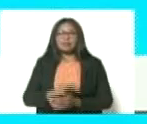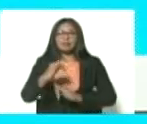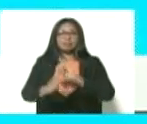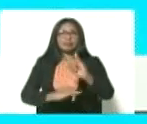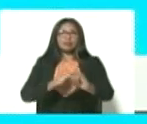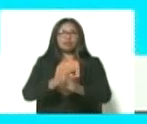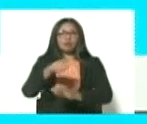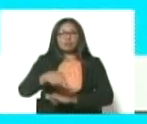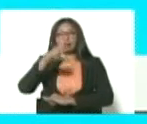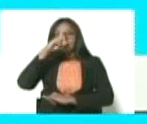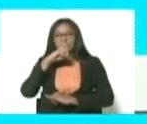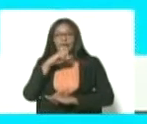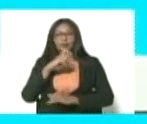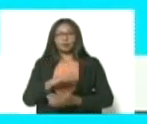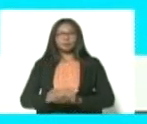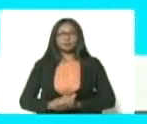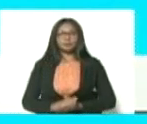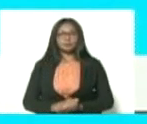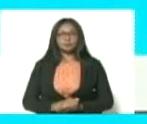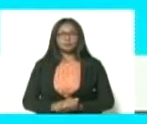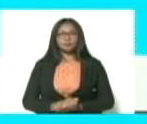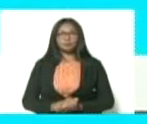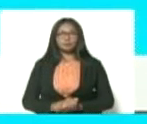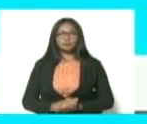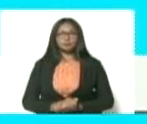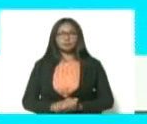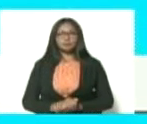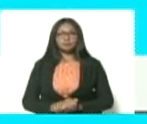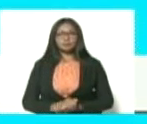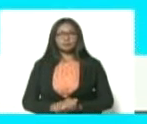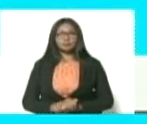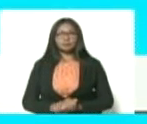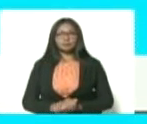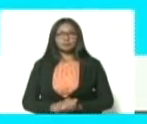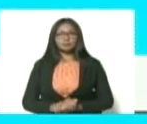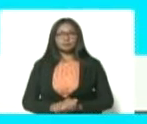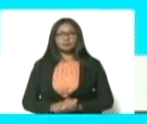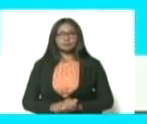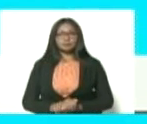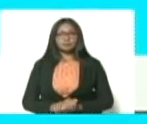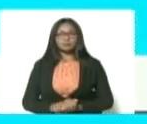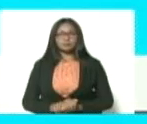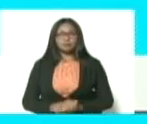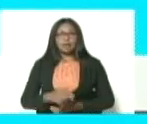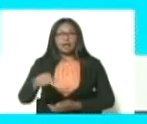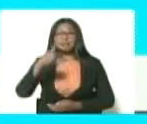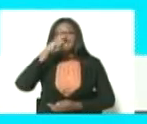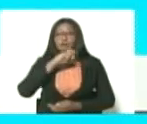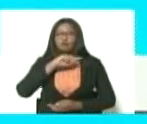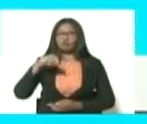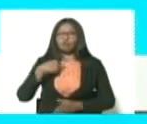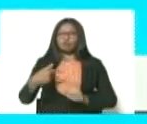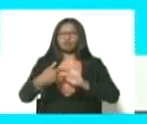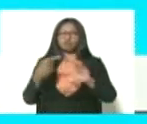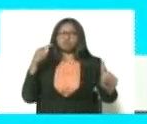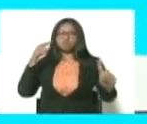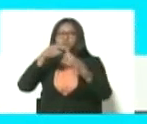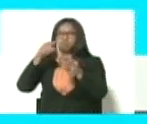internacional de este año. Un año donde Nos hemos planteado grandes